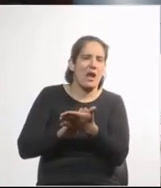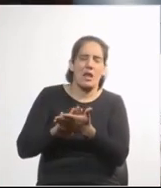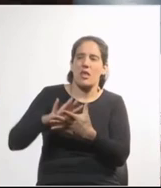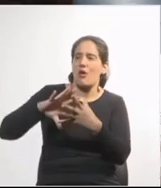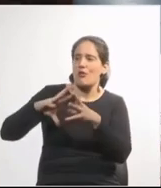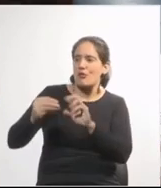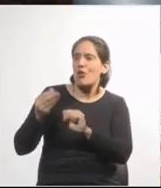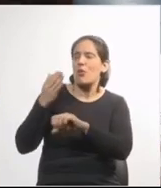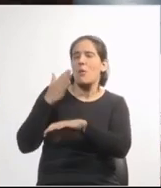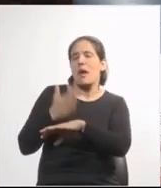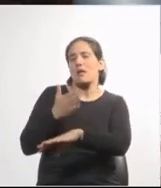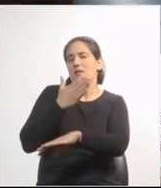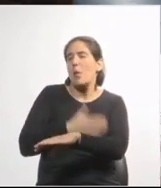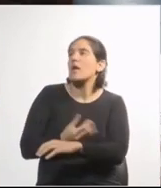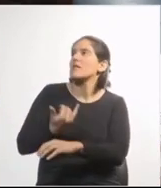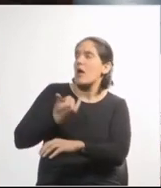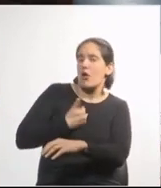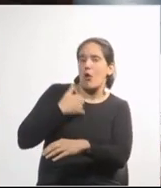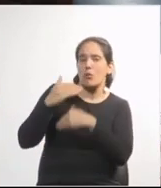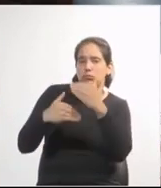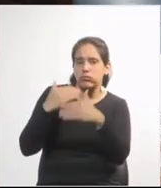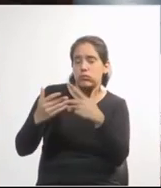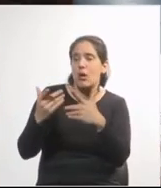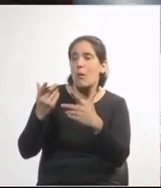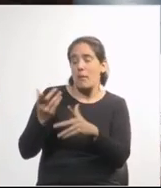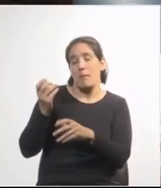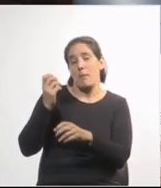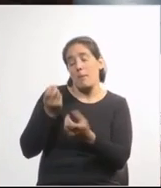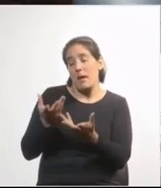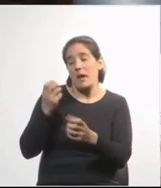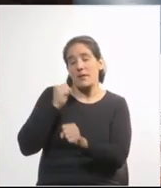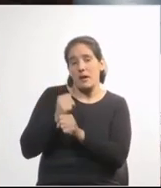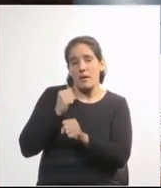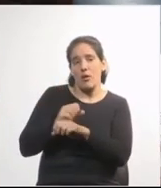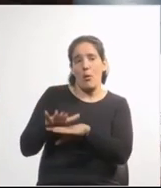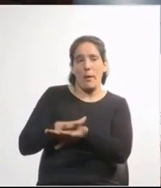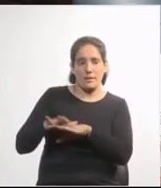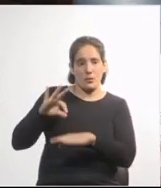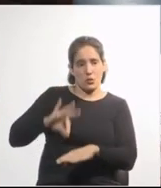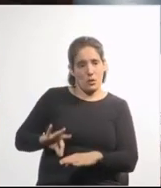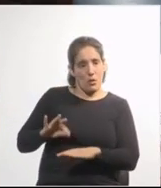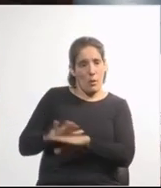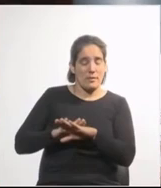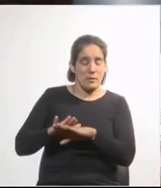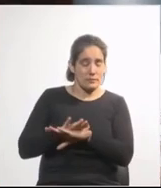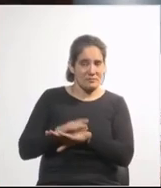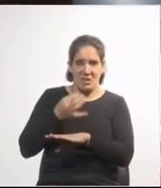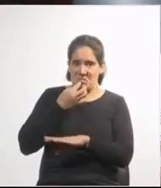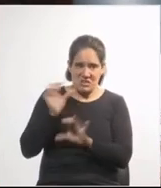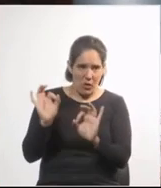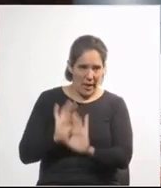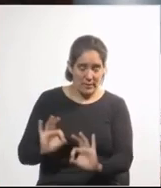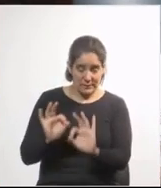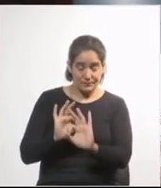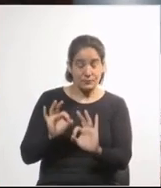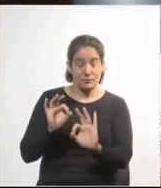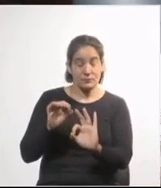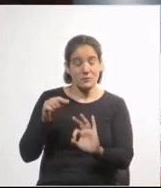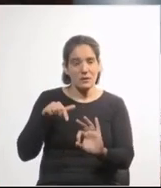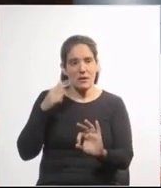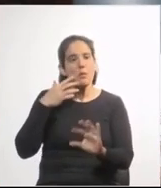criterio diferencial de ajuste para los niveles de ingresos más bajos. La realidad nos muestra También que las